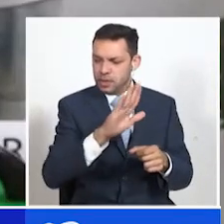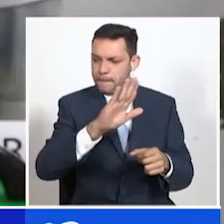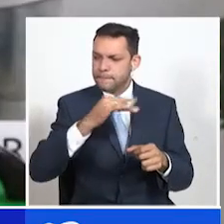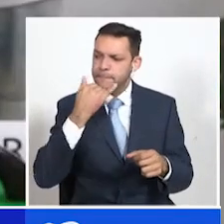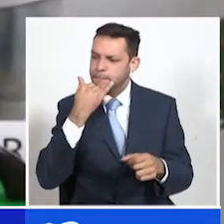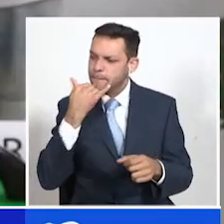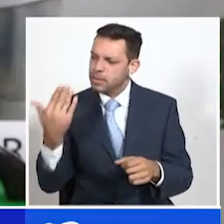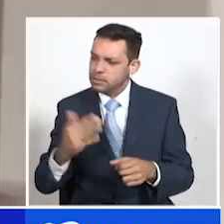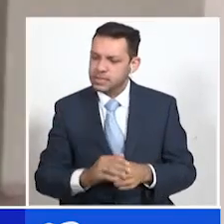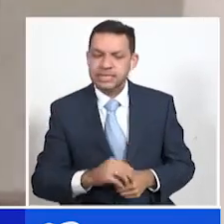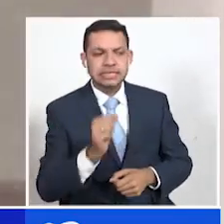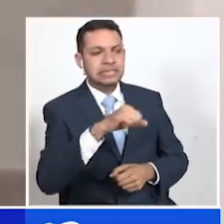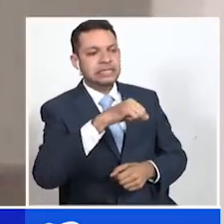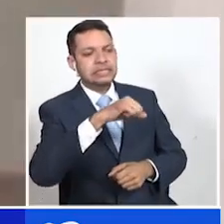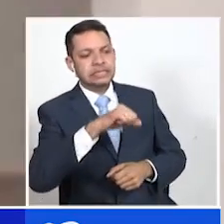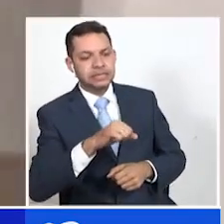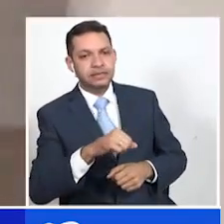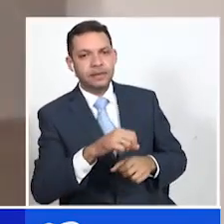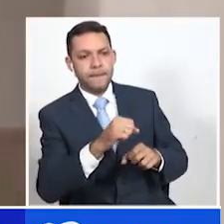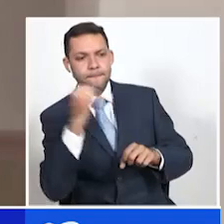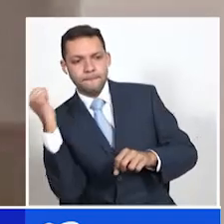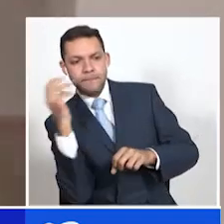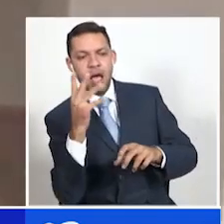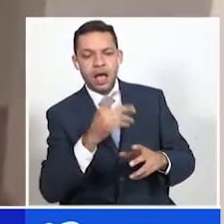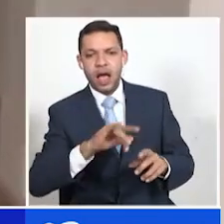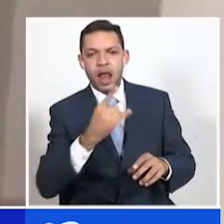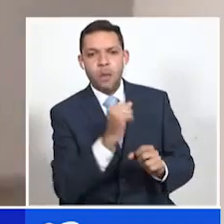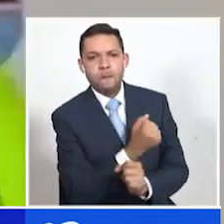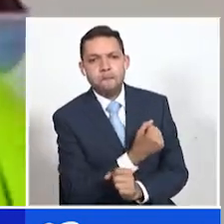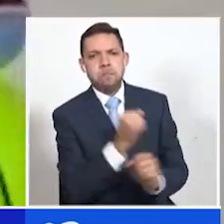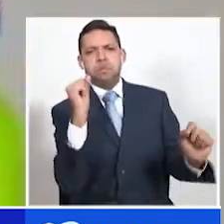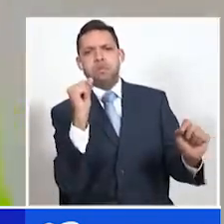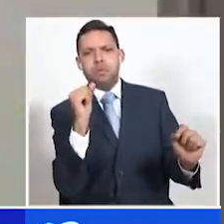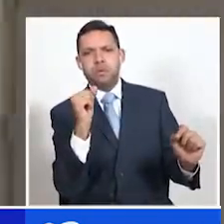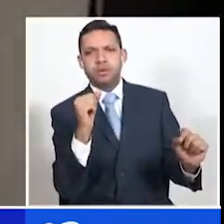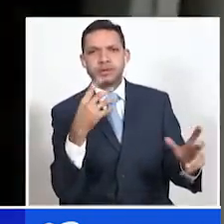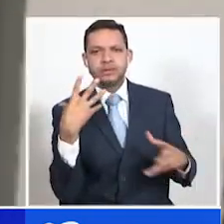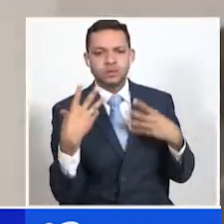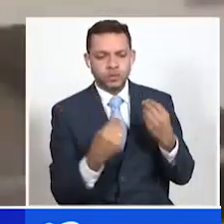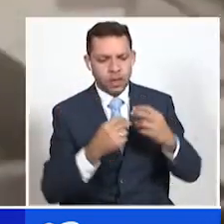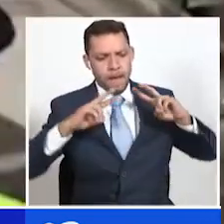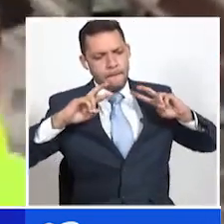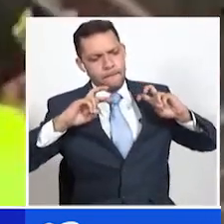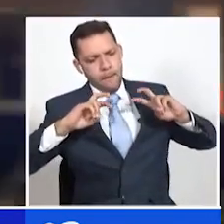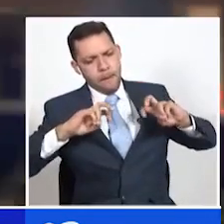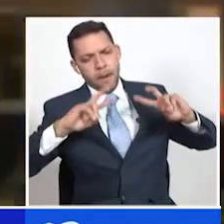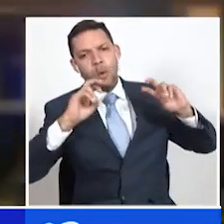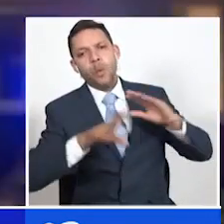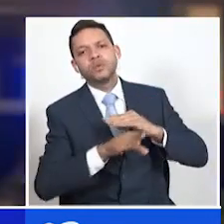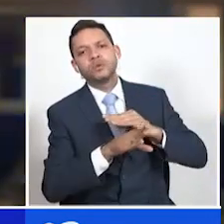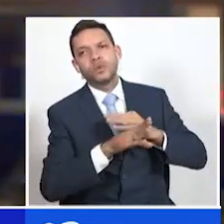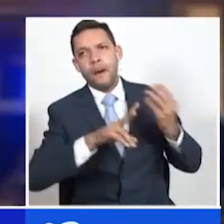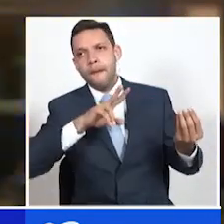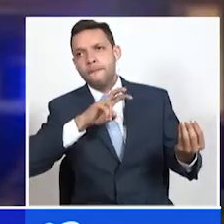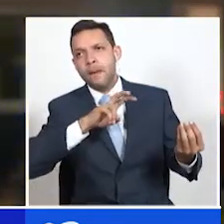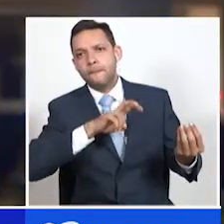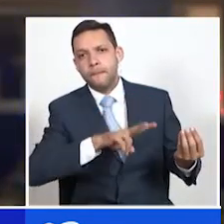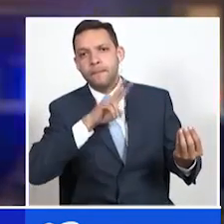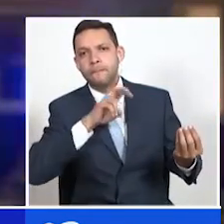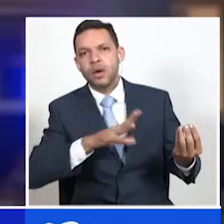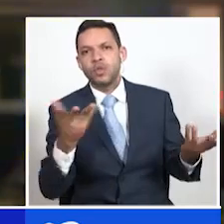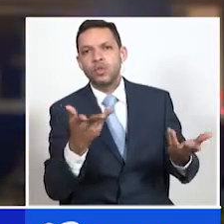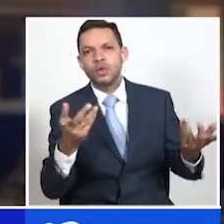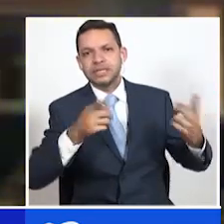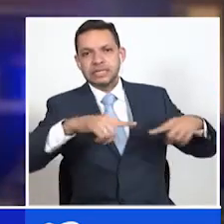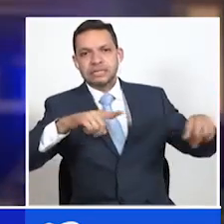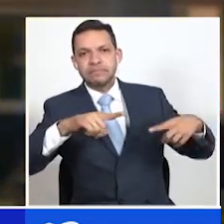una explosión de un petardo que todavía está en un proceso investigativo por parte del Laboratorio Criminalística. Esto fue en la sede administrativa del